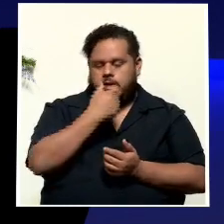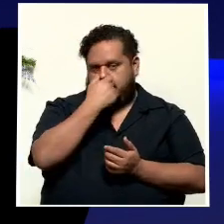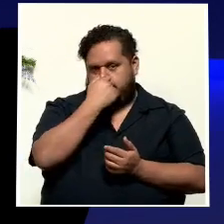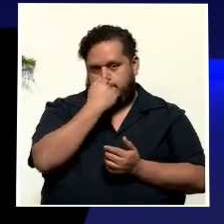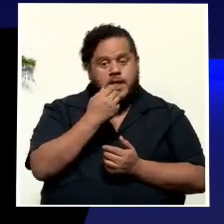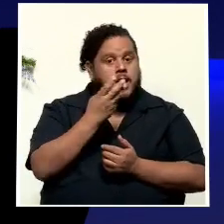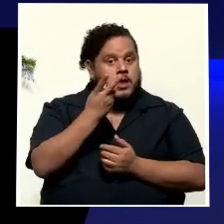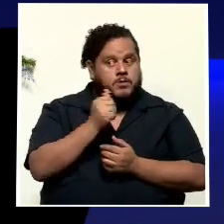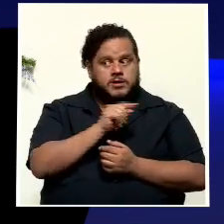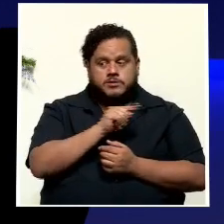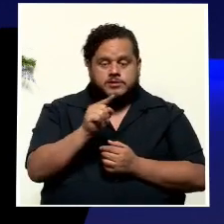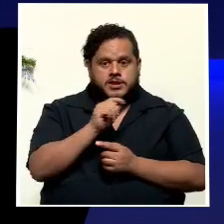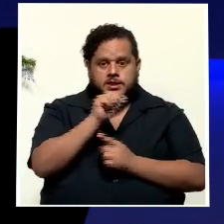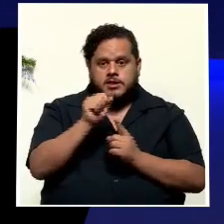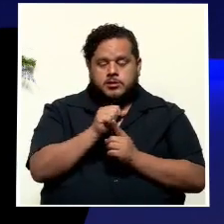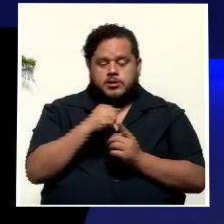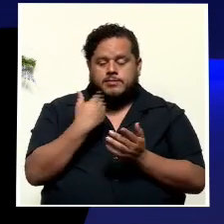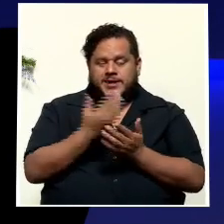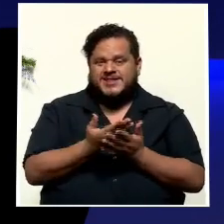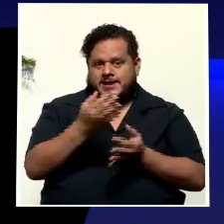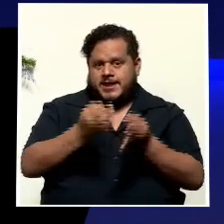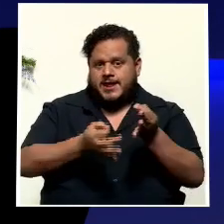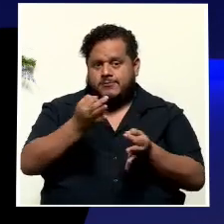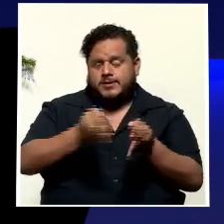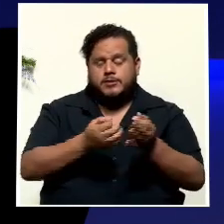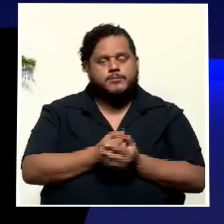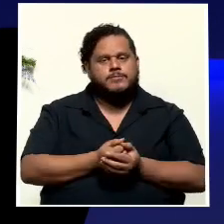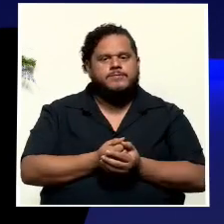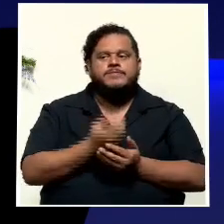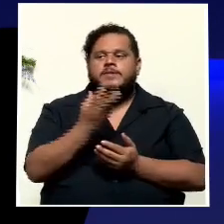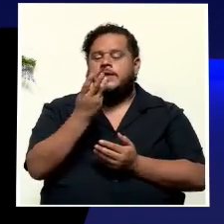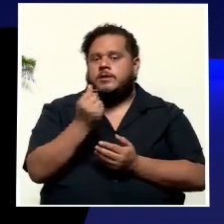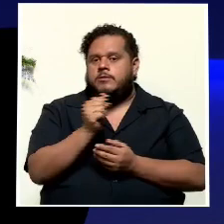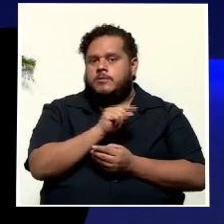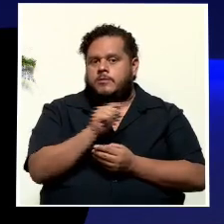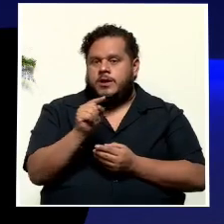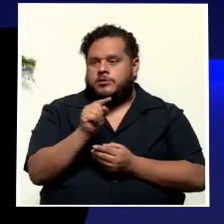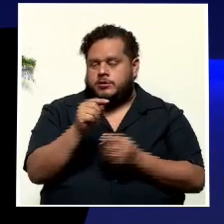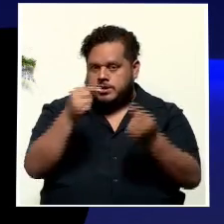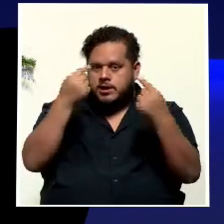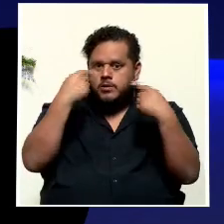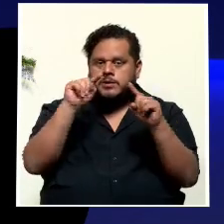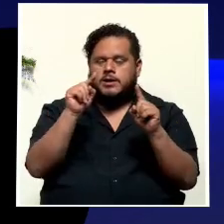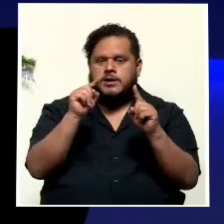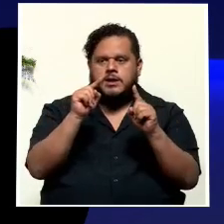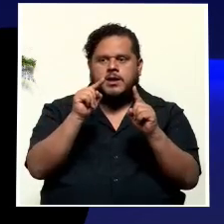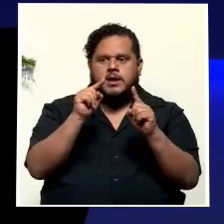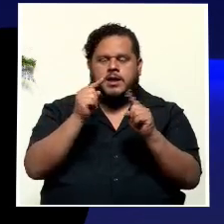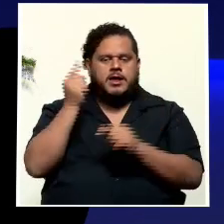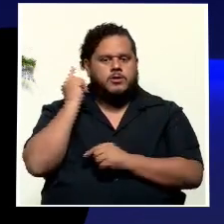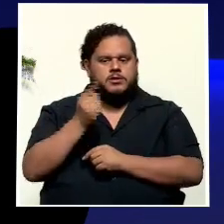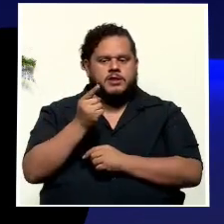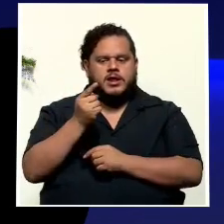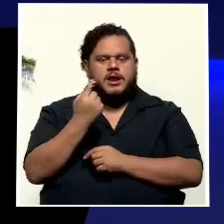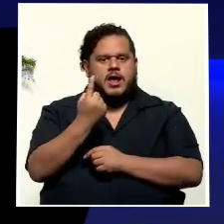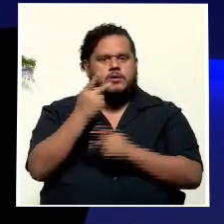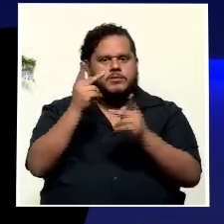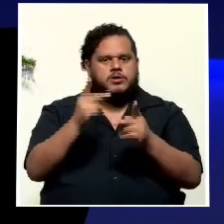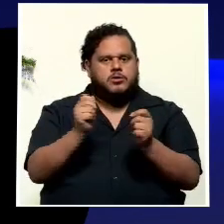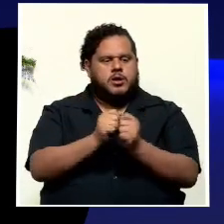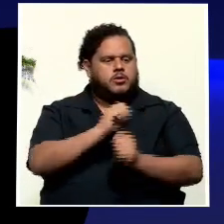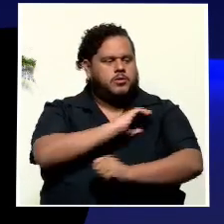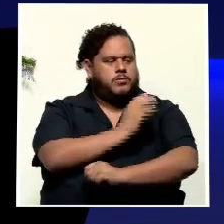¿Cuántos de estos casos llegarán a juicio? ¿En cuántos se logrará condenar a alguien con poder?